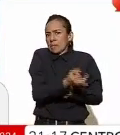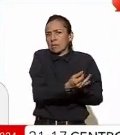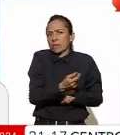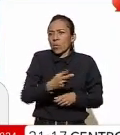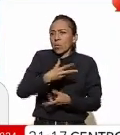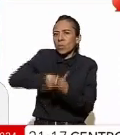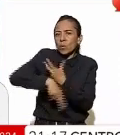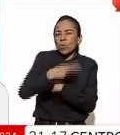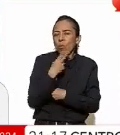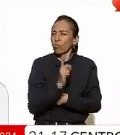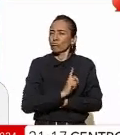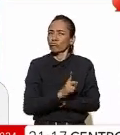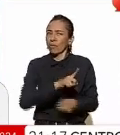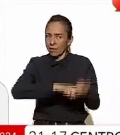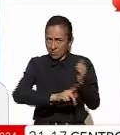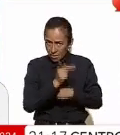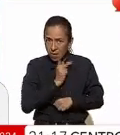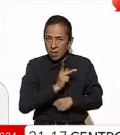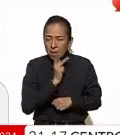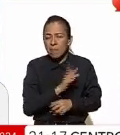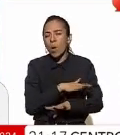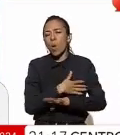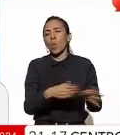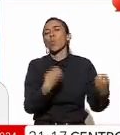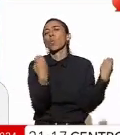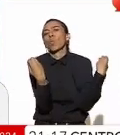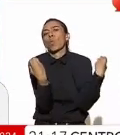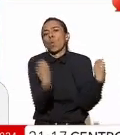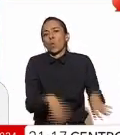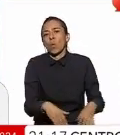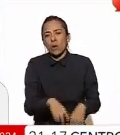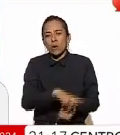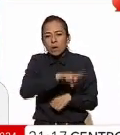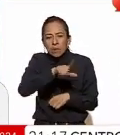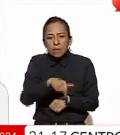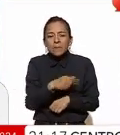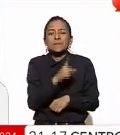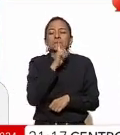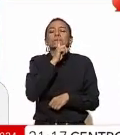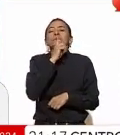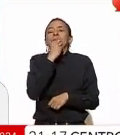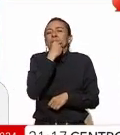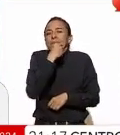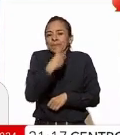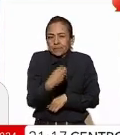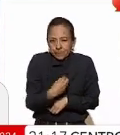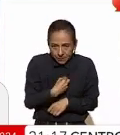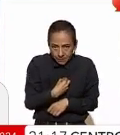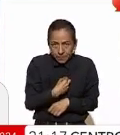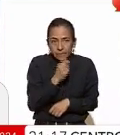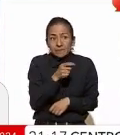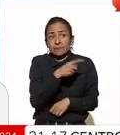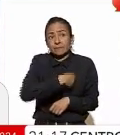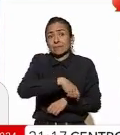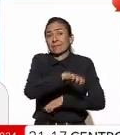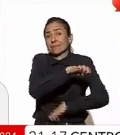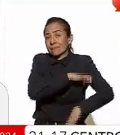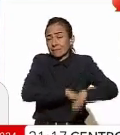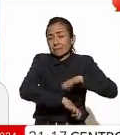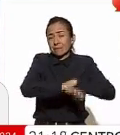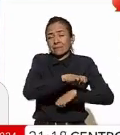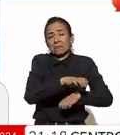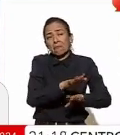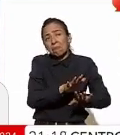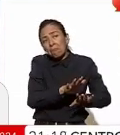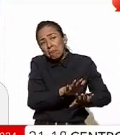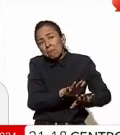Pemex un agujero artificial, una pérdida artificial, obligándonos a mantener una empresa en letargo,